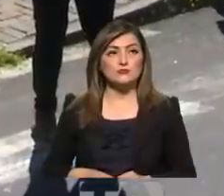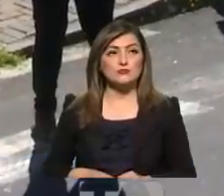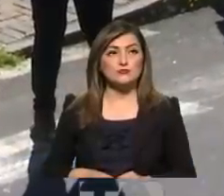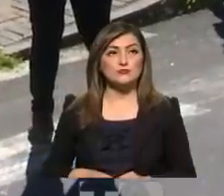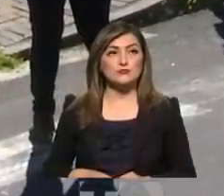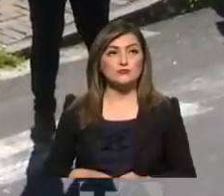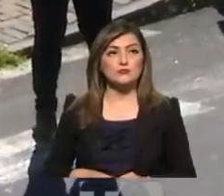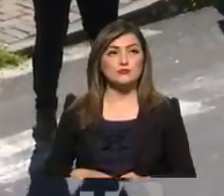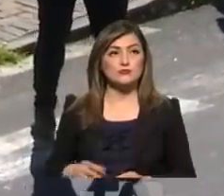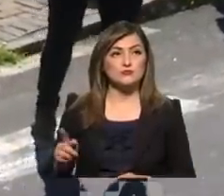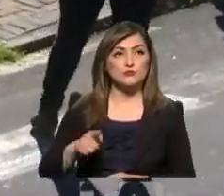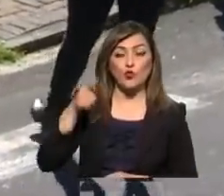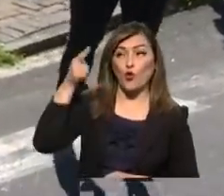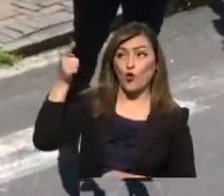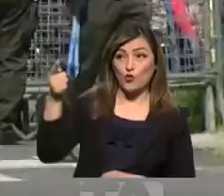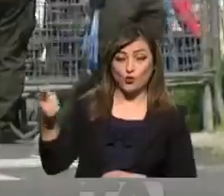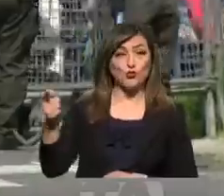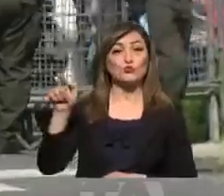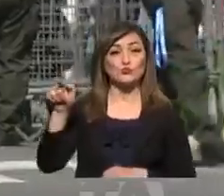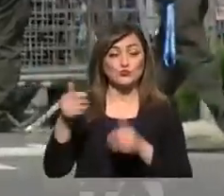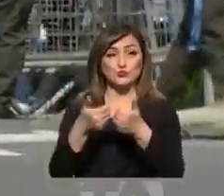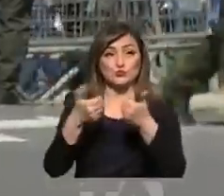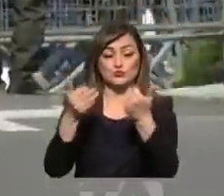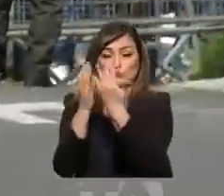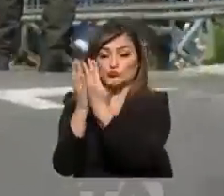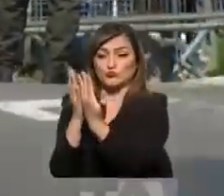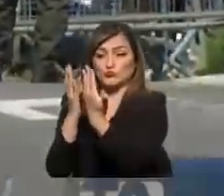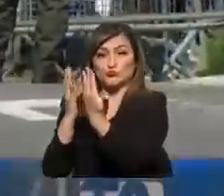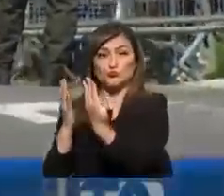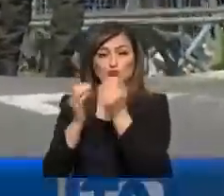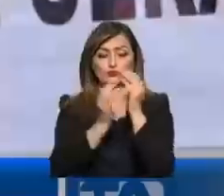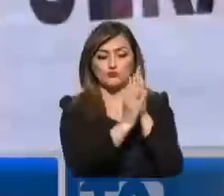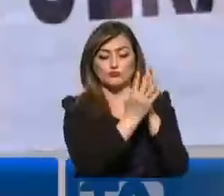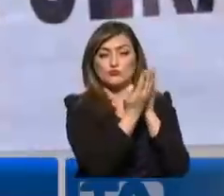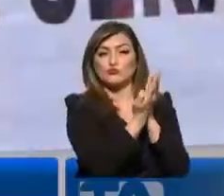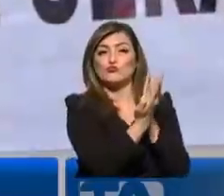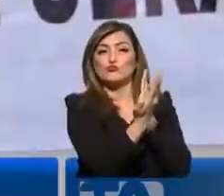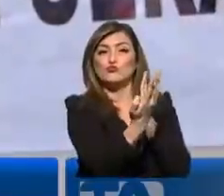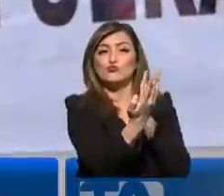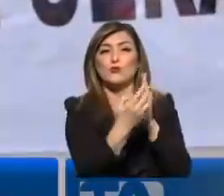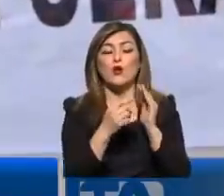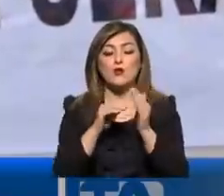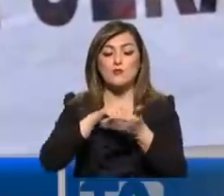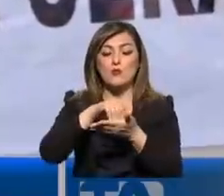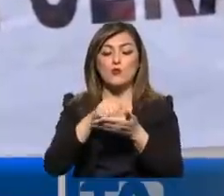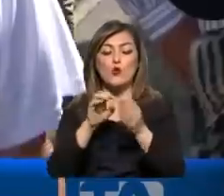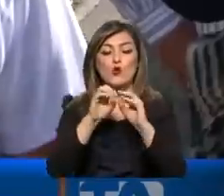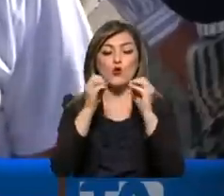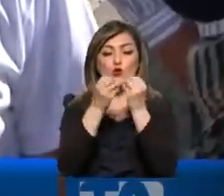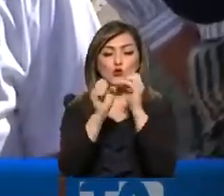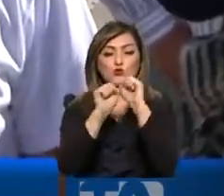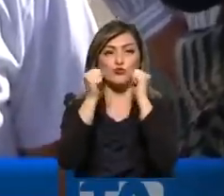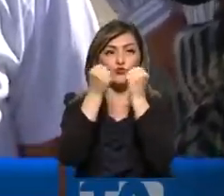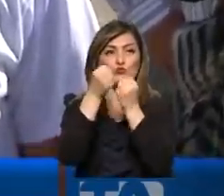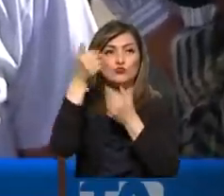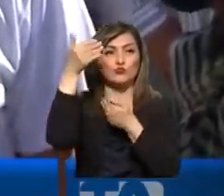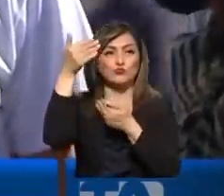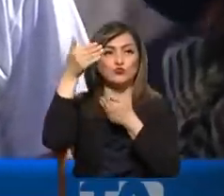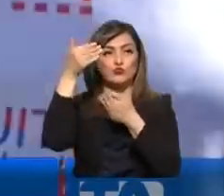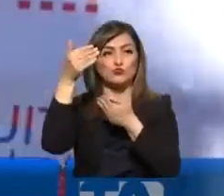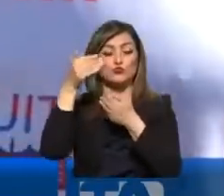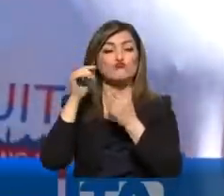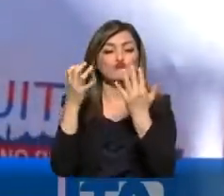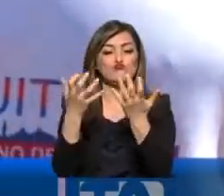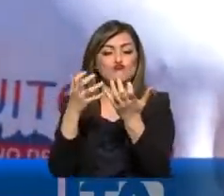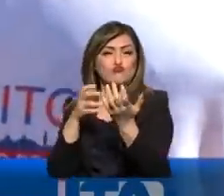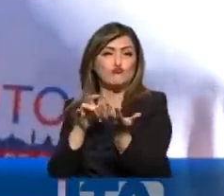En el otro costado y separados también con vallas metálicas, estaban miembros de organizaciones sociales y políticas que impulsaban